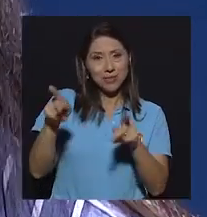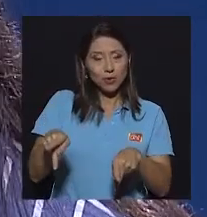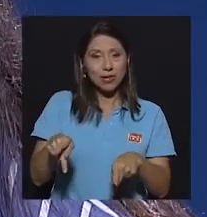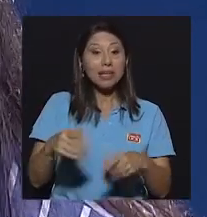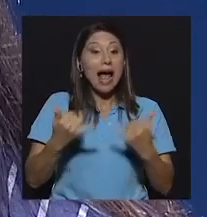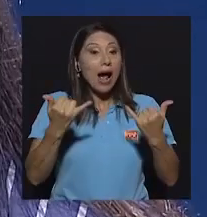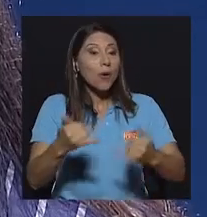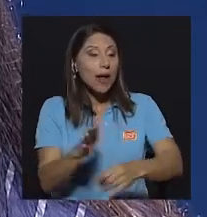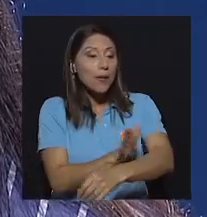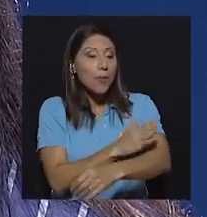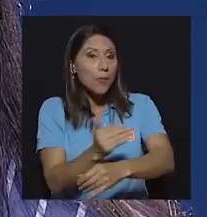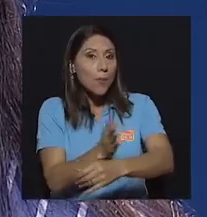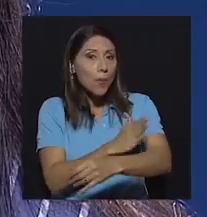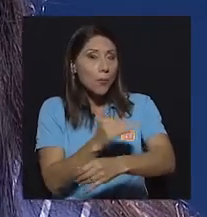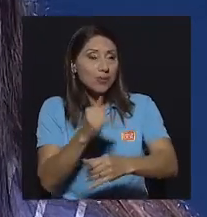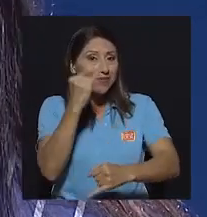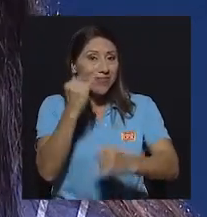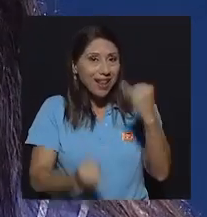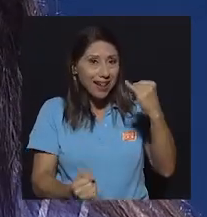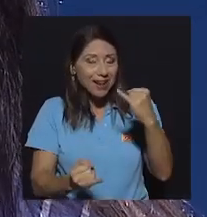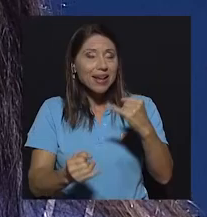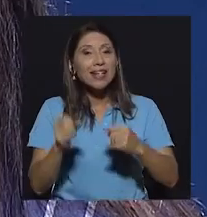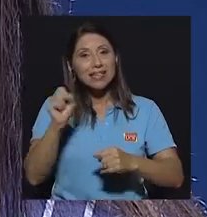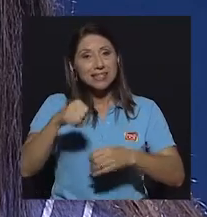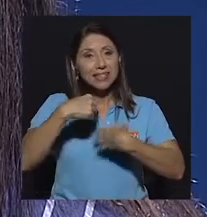la mezcla final sí la hicimos en un